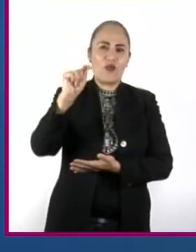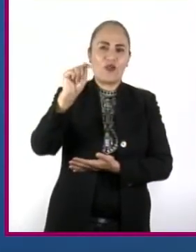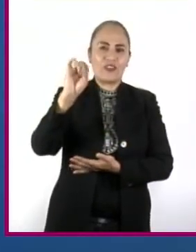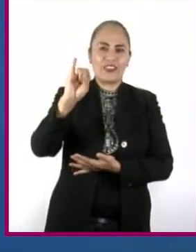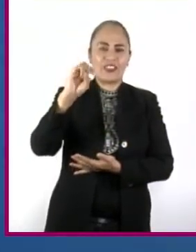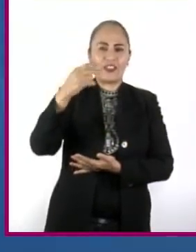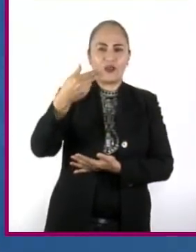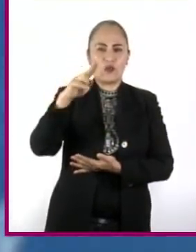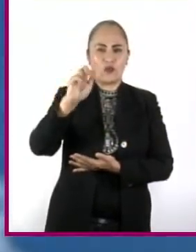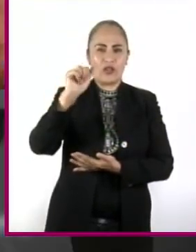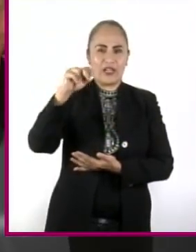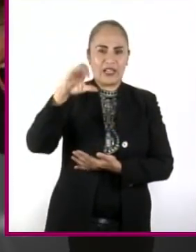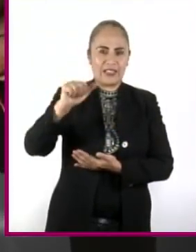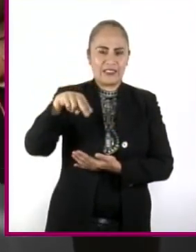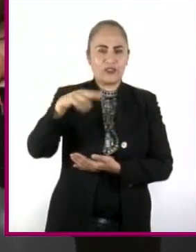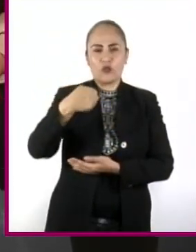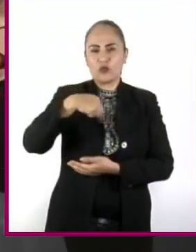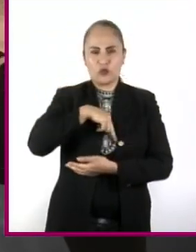científico de la complejidad.